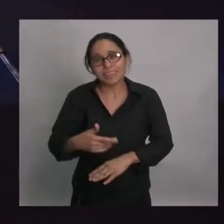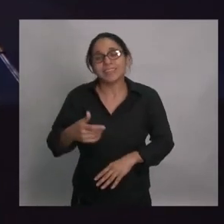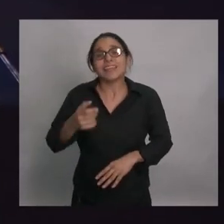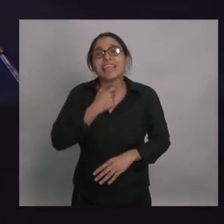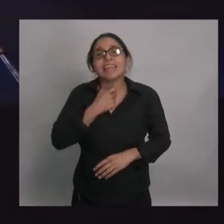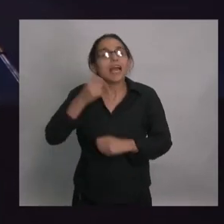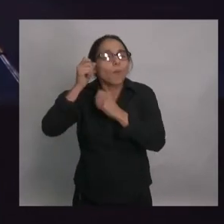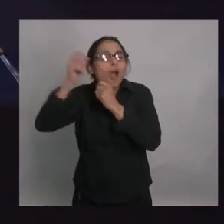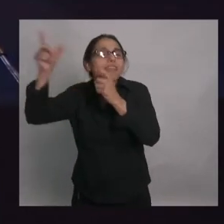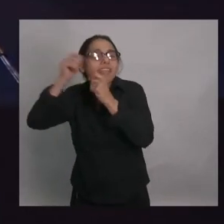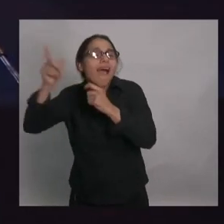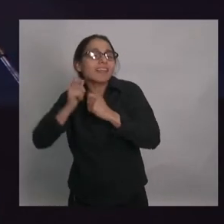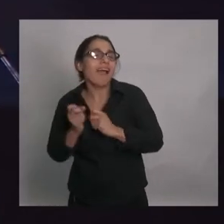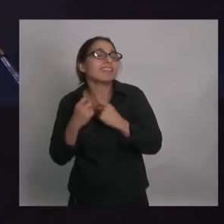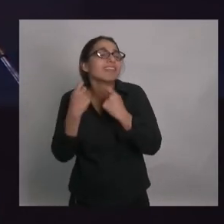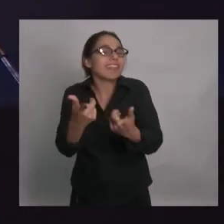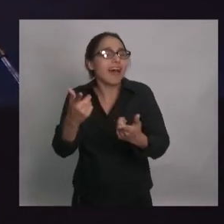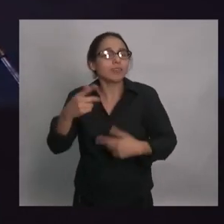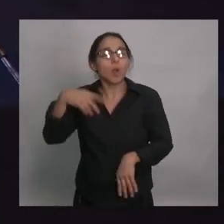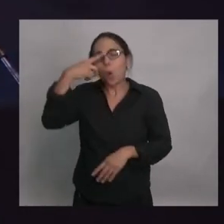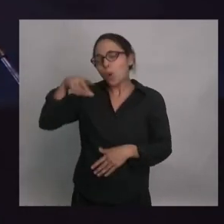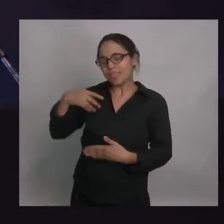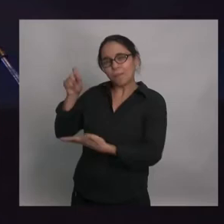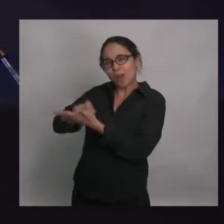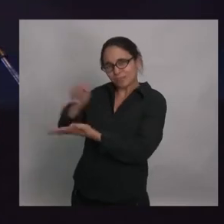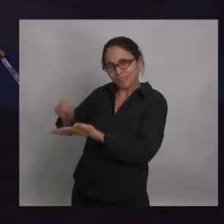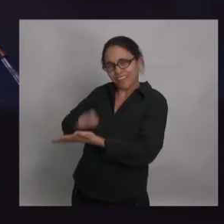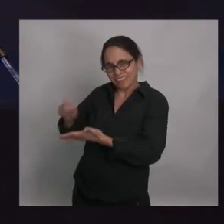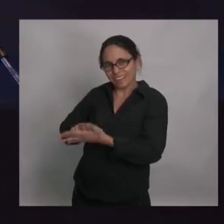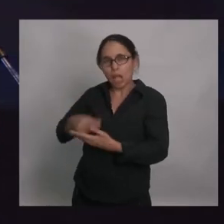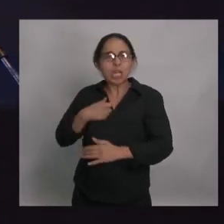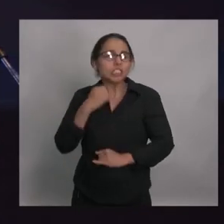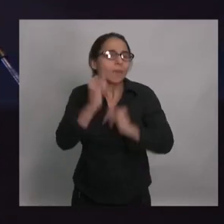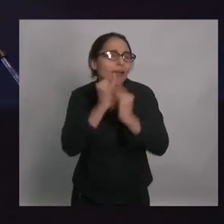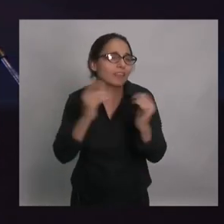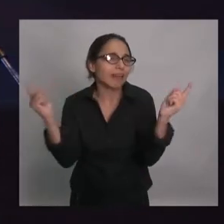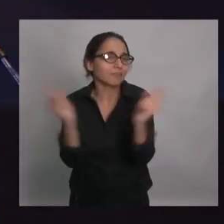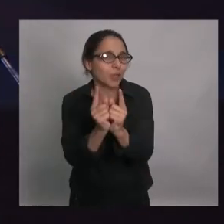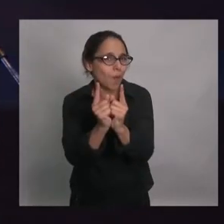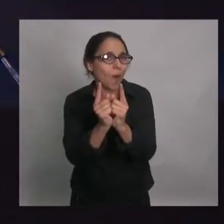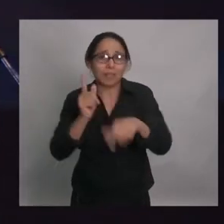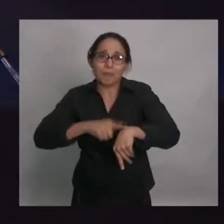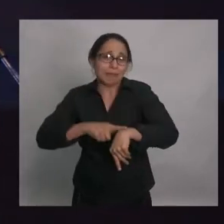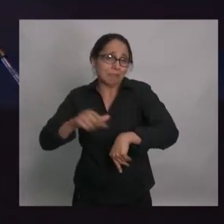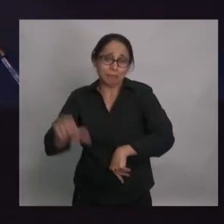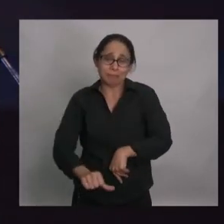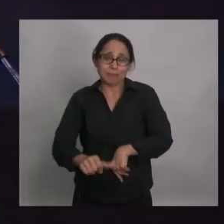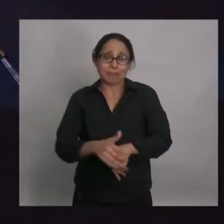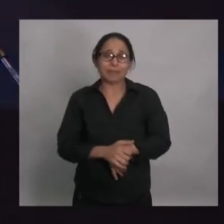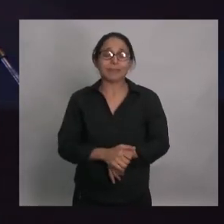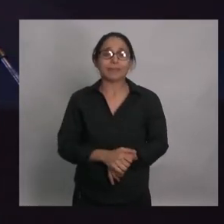ideas que están presentes en mis últimos escritos yo se las voy a contar más brevemente porque no tenemos mucho tiempo